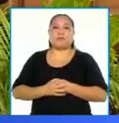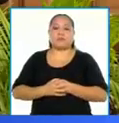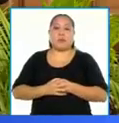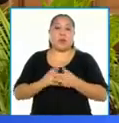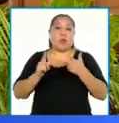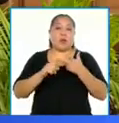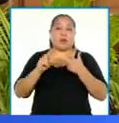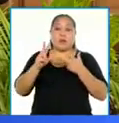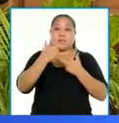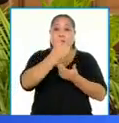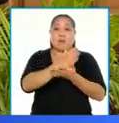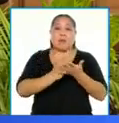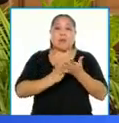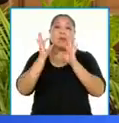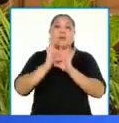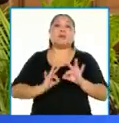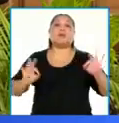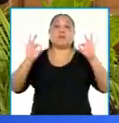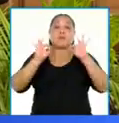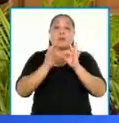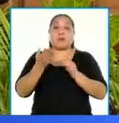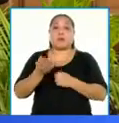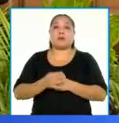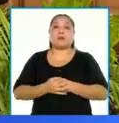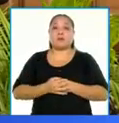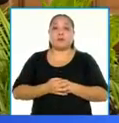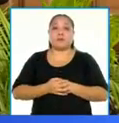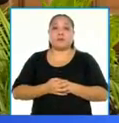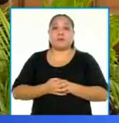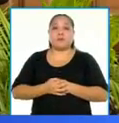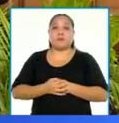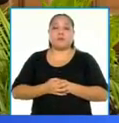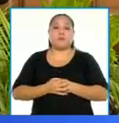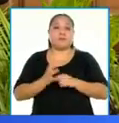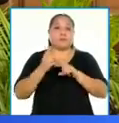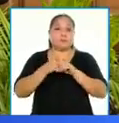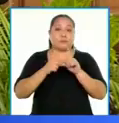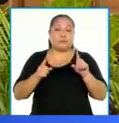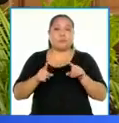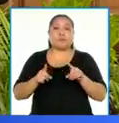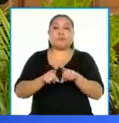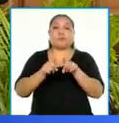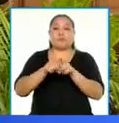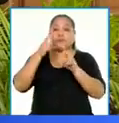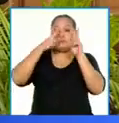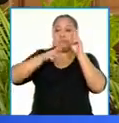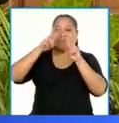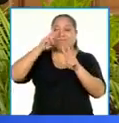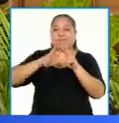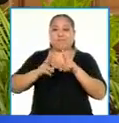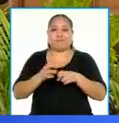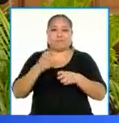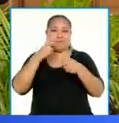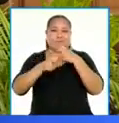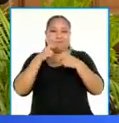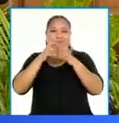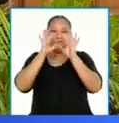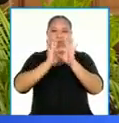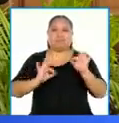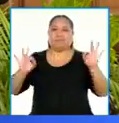tercer elemento fundamental es que, sin embargo, tenemos todavía una situación crítica a nivel